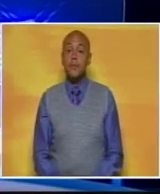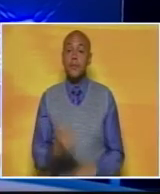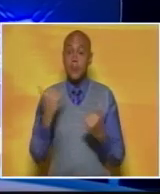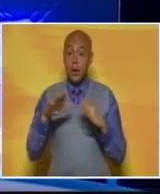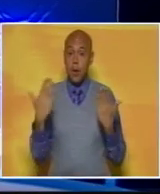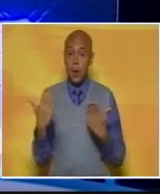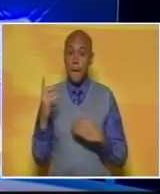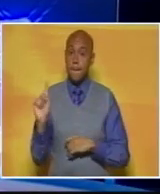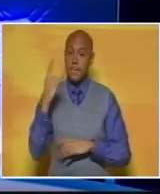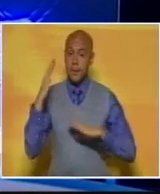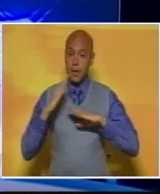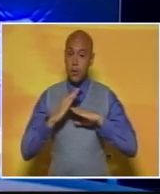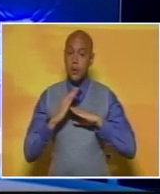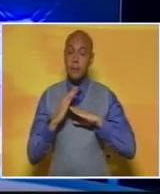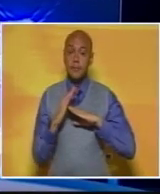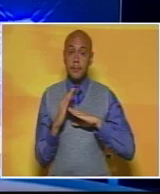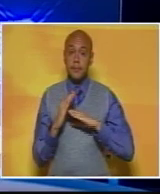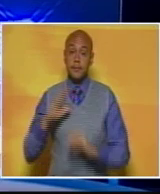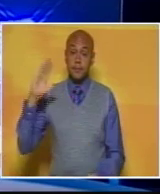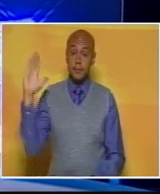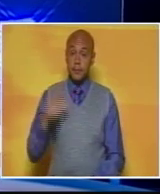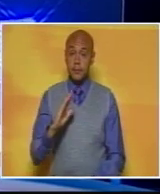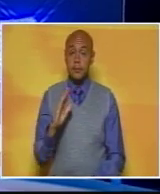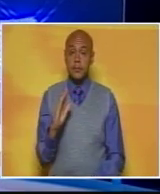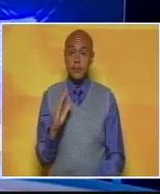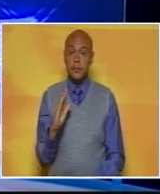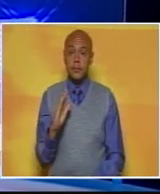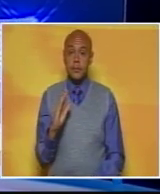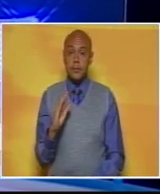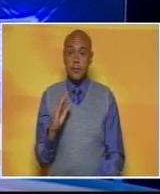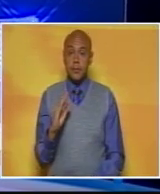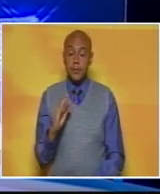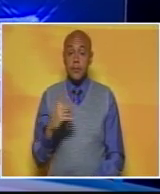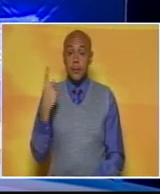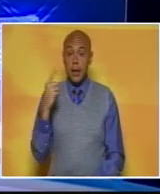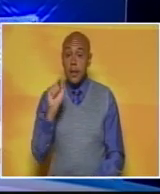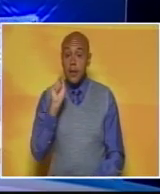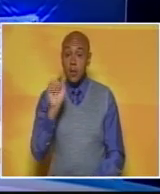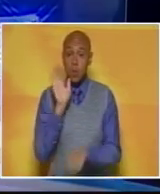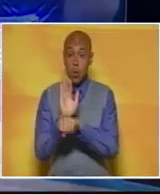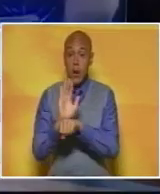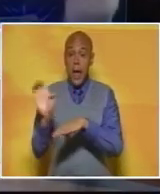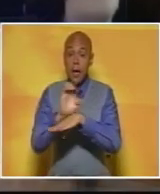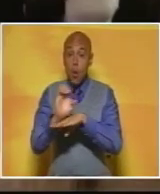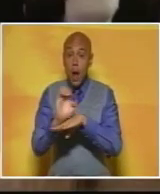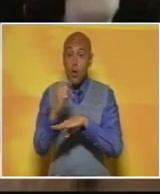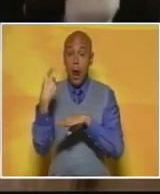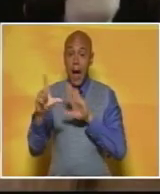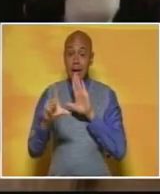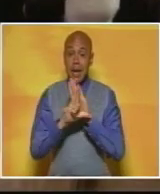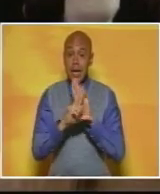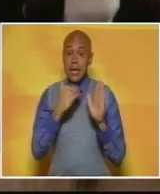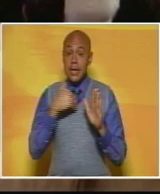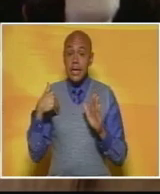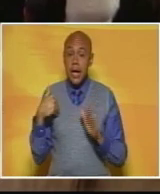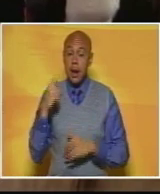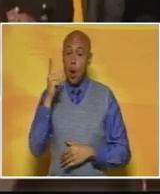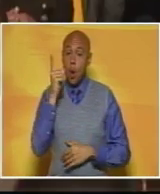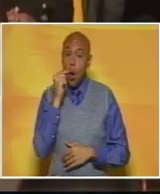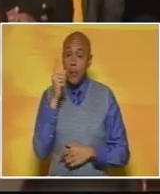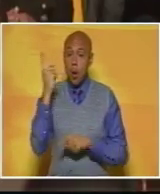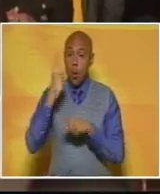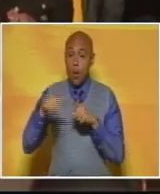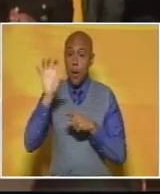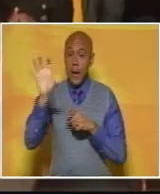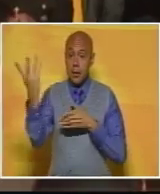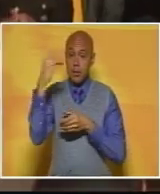Amigos, momento de hacer nuestra primera pausa. Al regreso. Por su seguridad. Ecuador prepara ley para expulsar